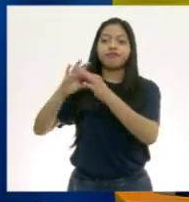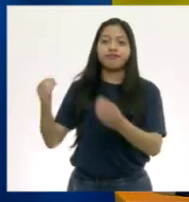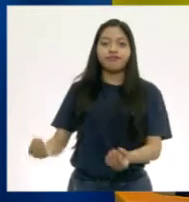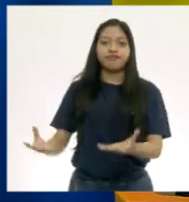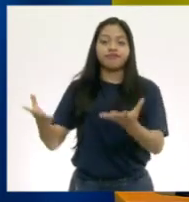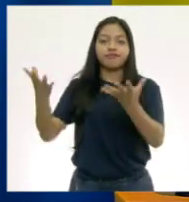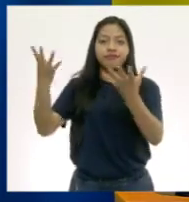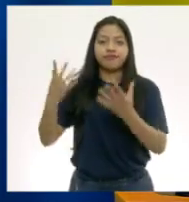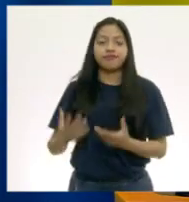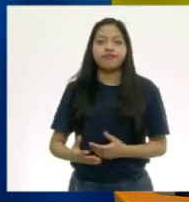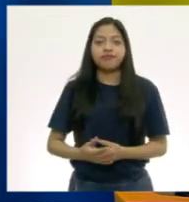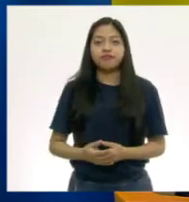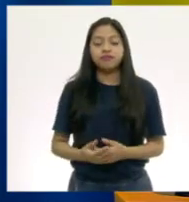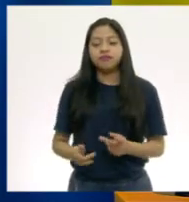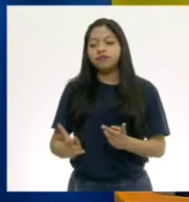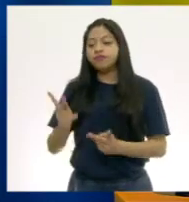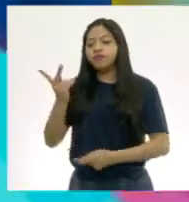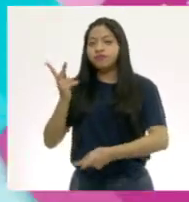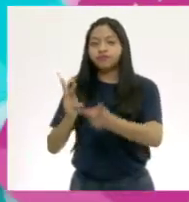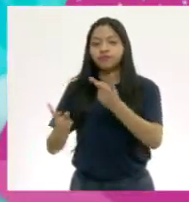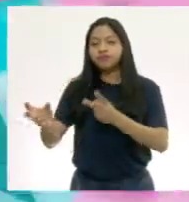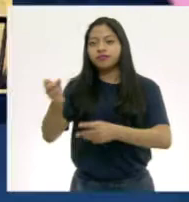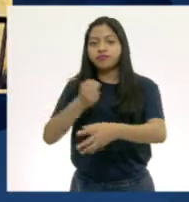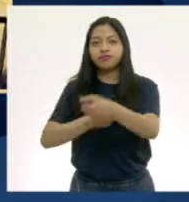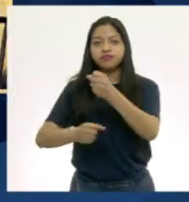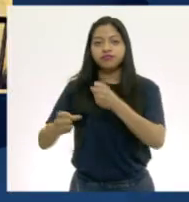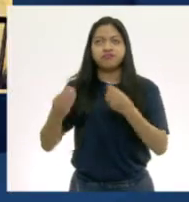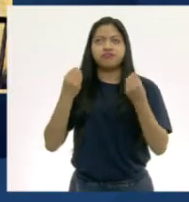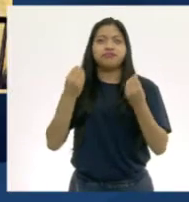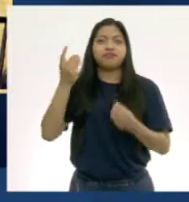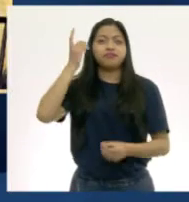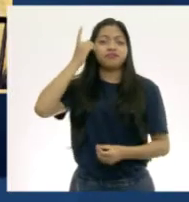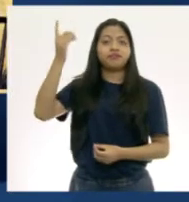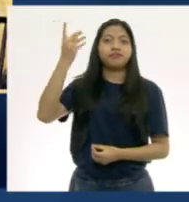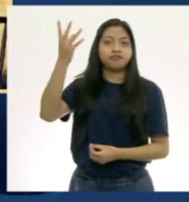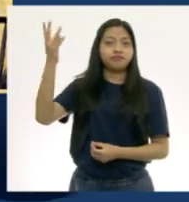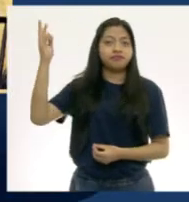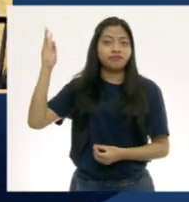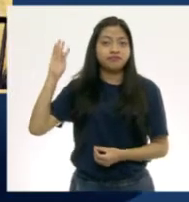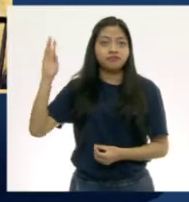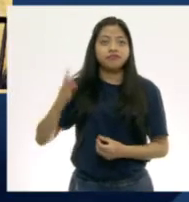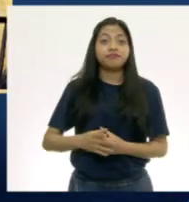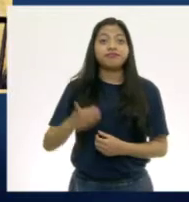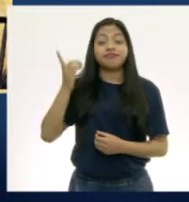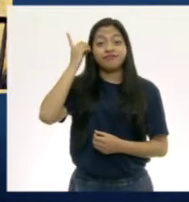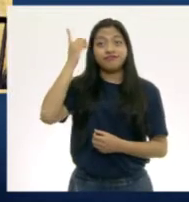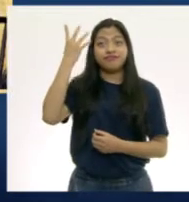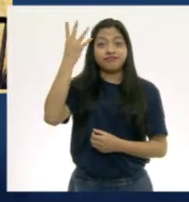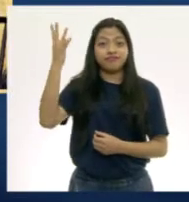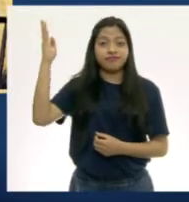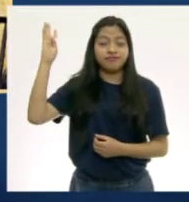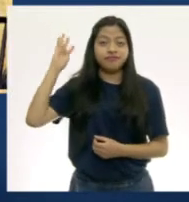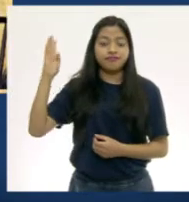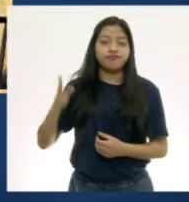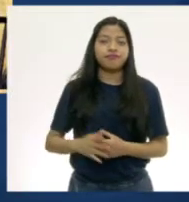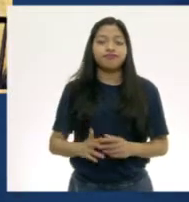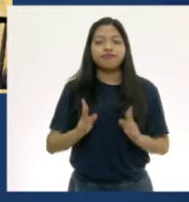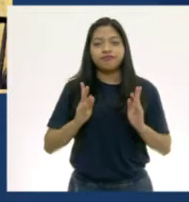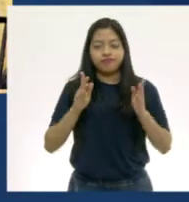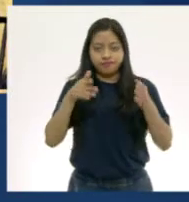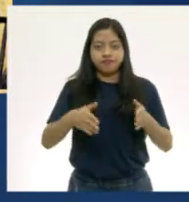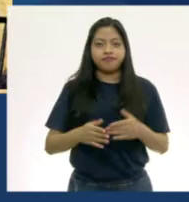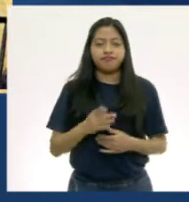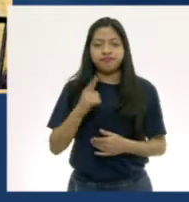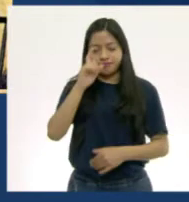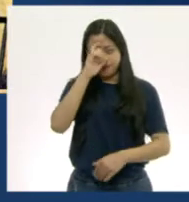de la tierra. Fueron muchos y estas están entre los grandes dioses del panteón egipcio.